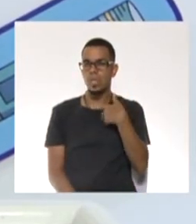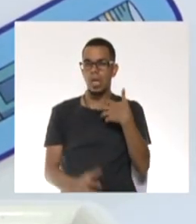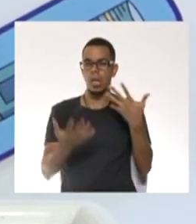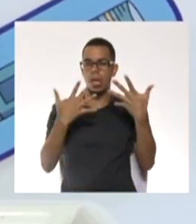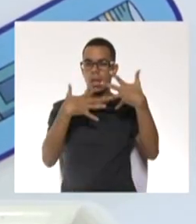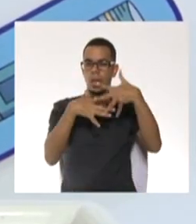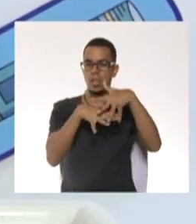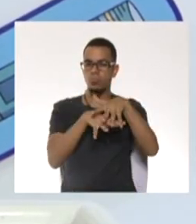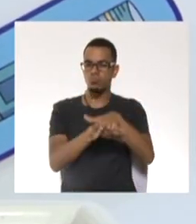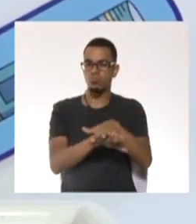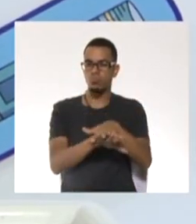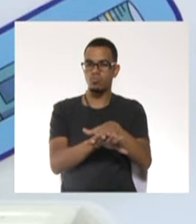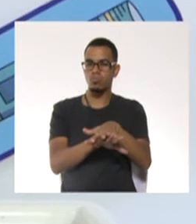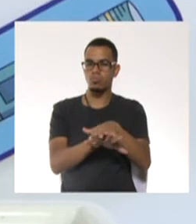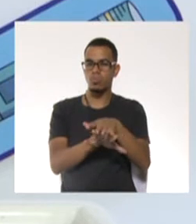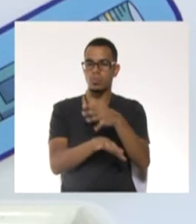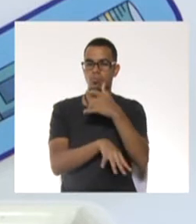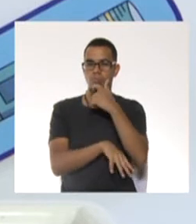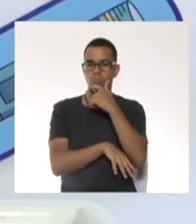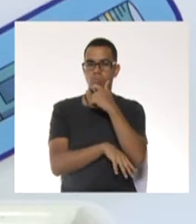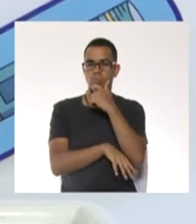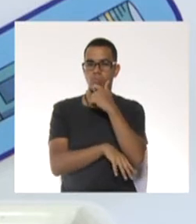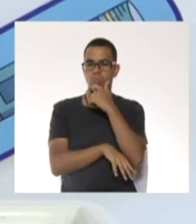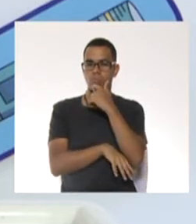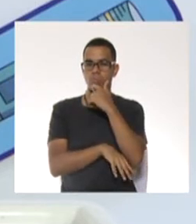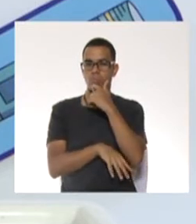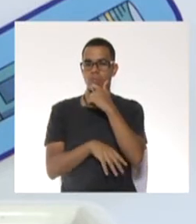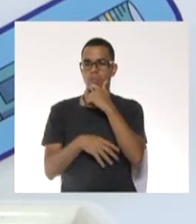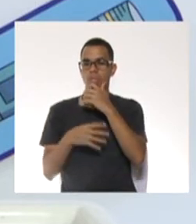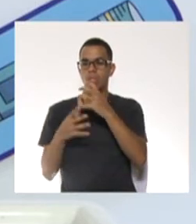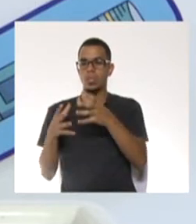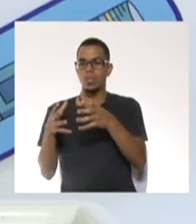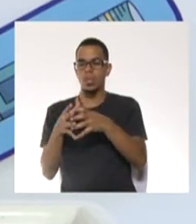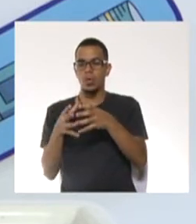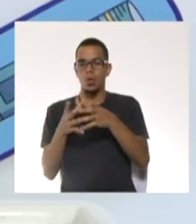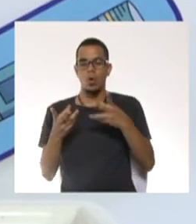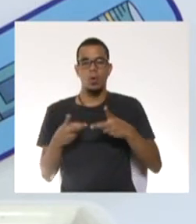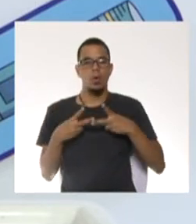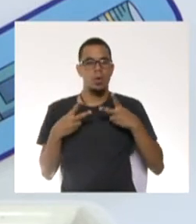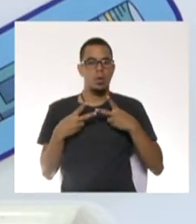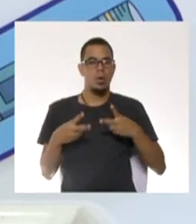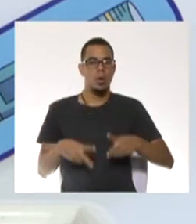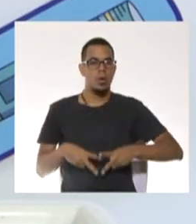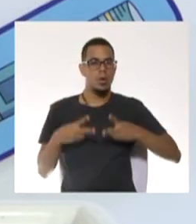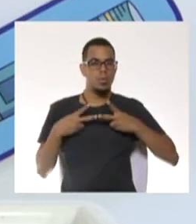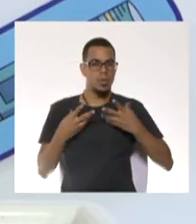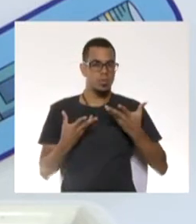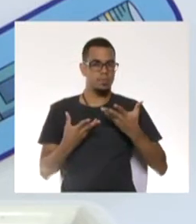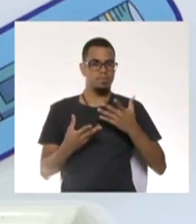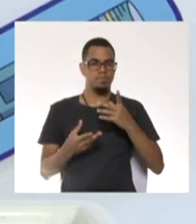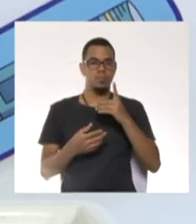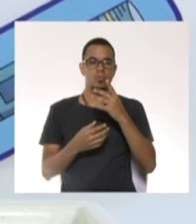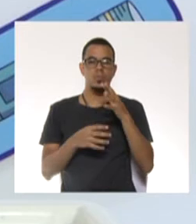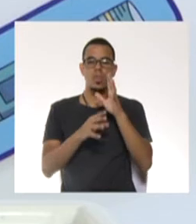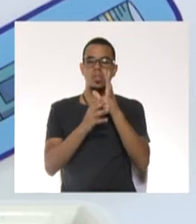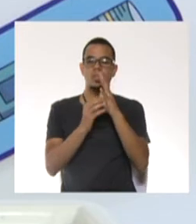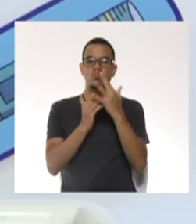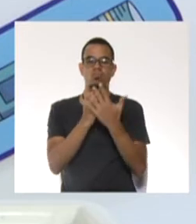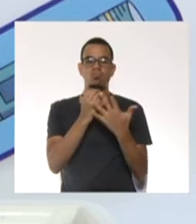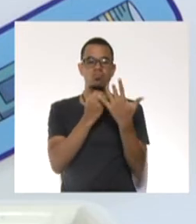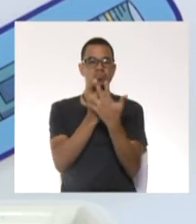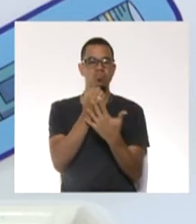nomenclatura de compuestos inorgánicos, ya hemos visto, a ver, óxidos